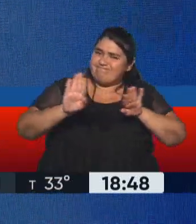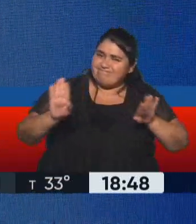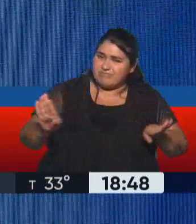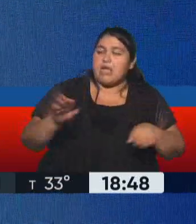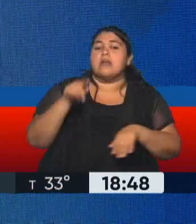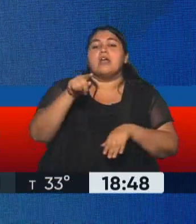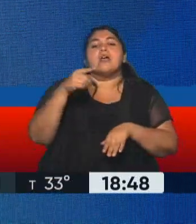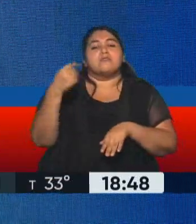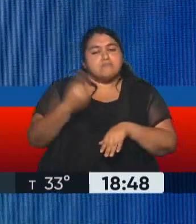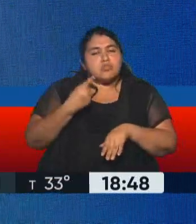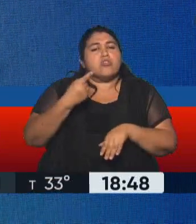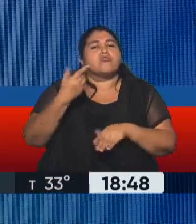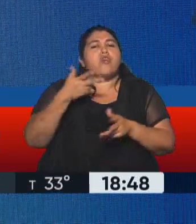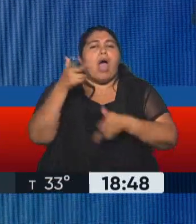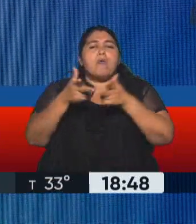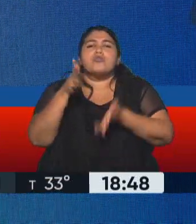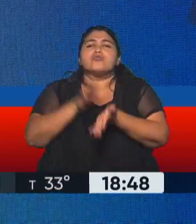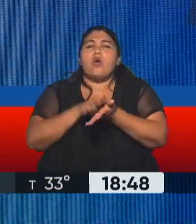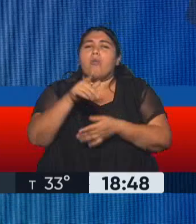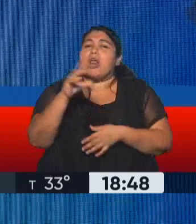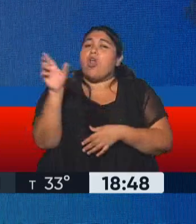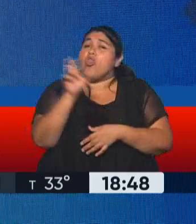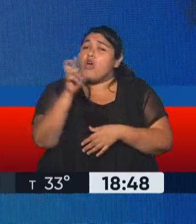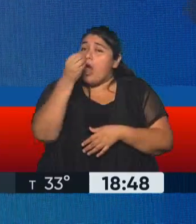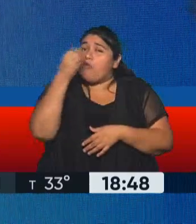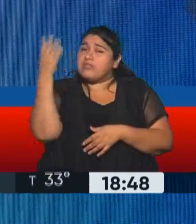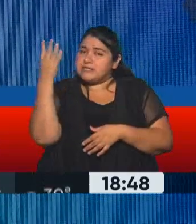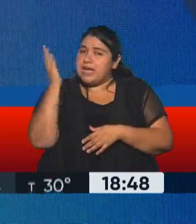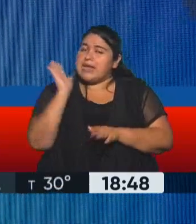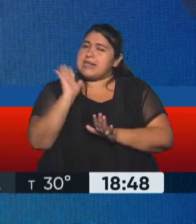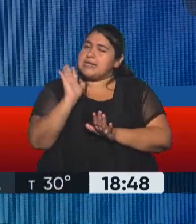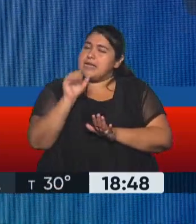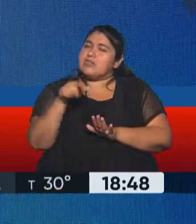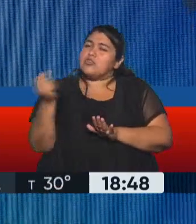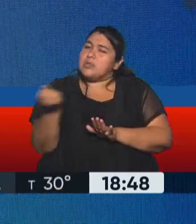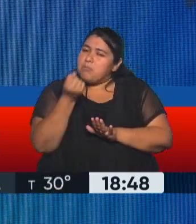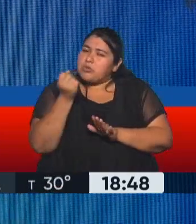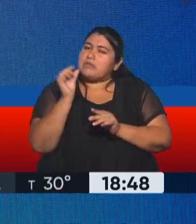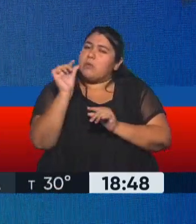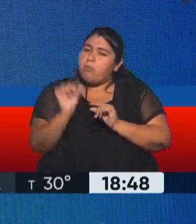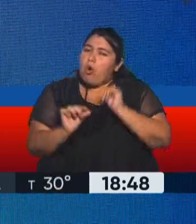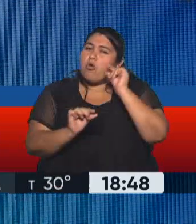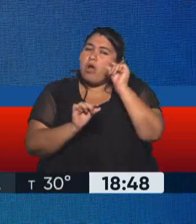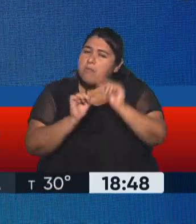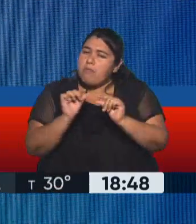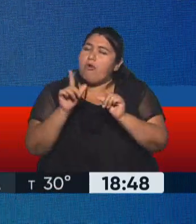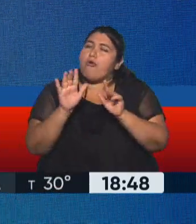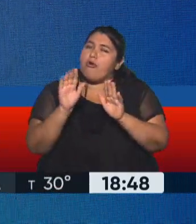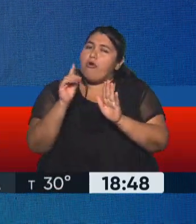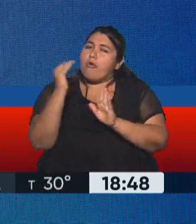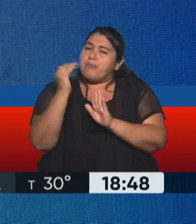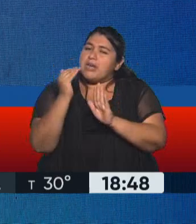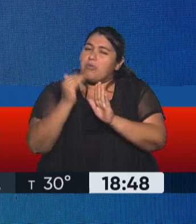pero oficiales, legales, quiero decir. Pero con el dólar oficial un poco la idea es lo mismo, ¿no? De a poco ir aflojando con las